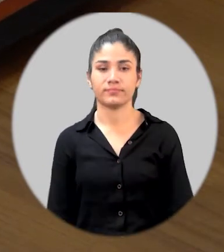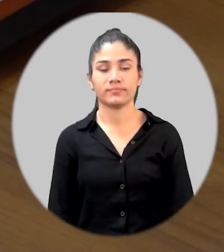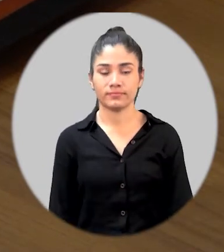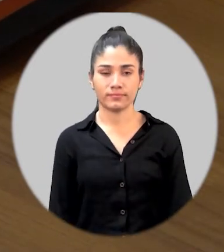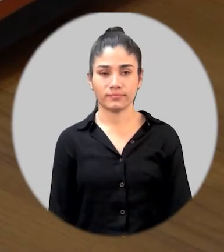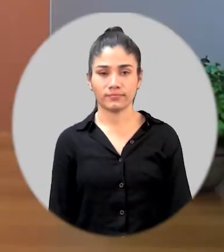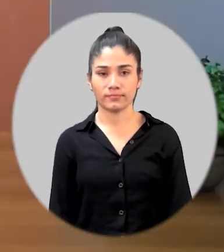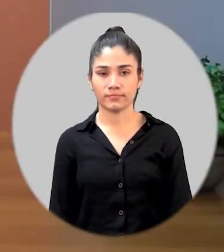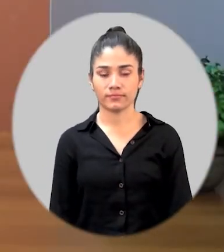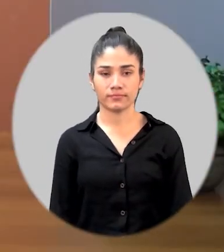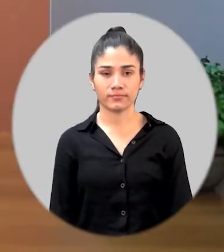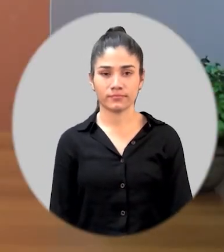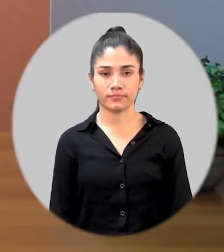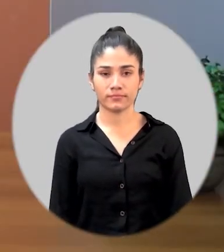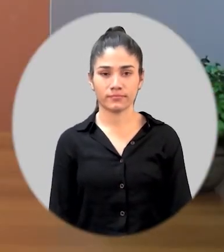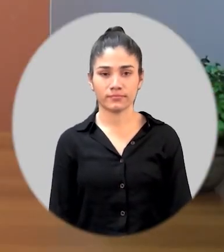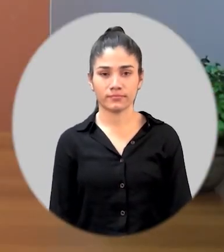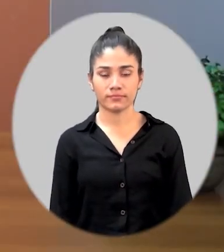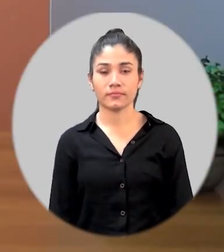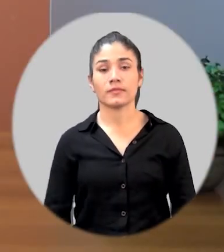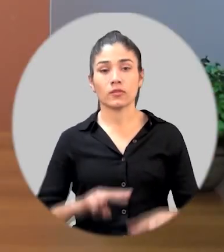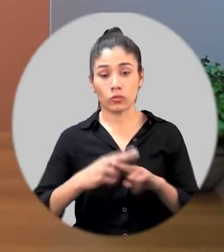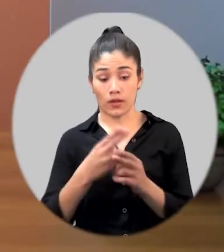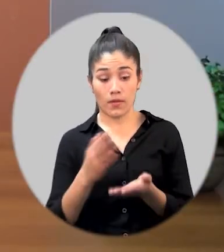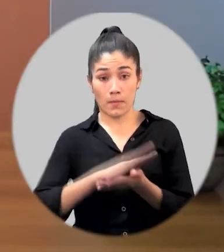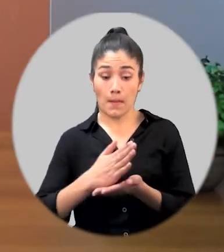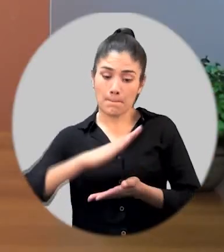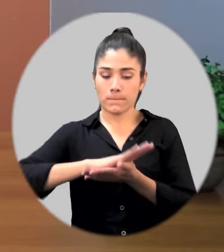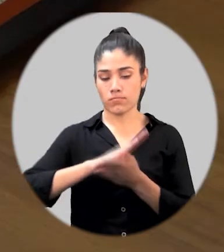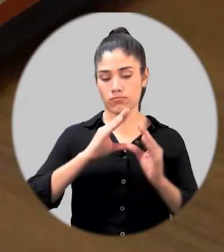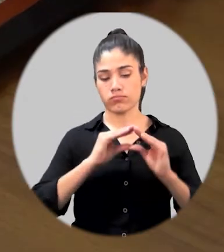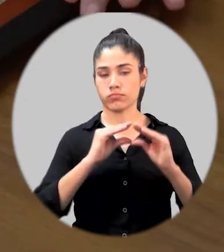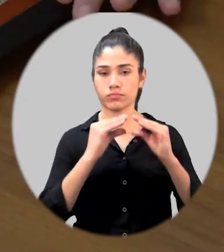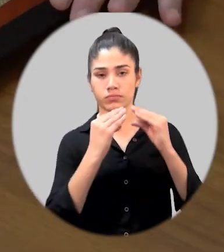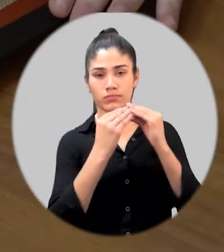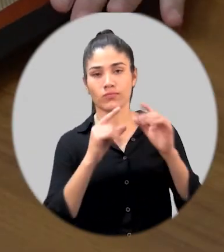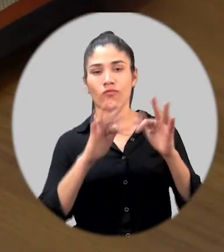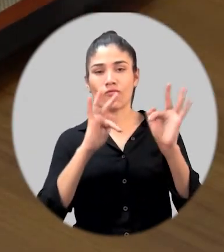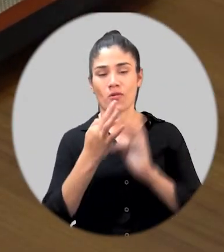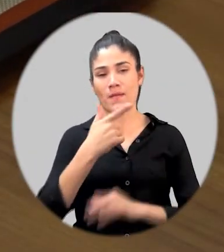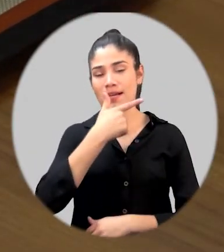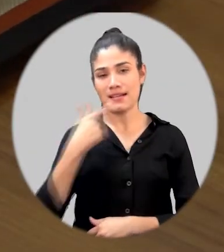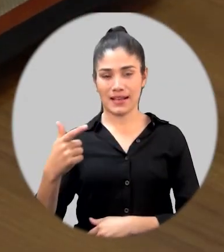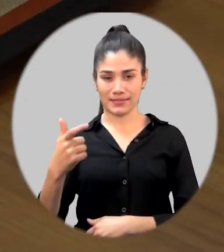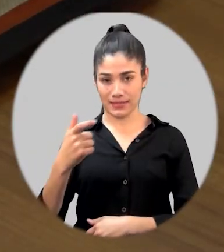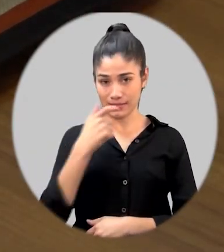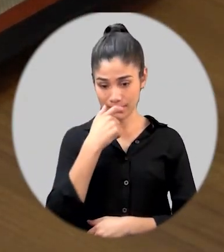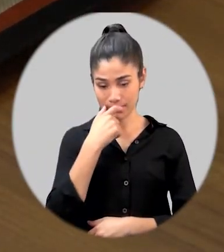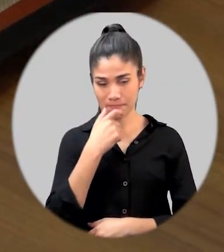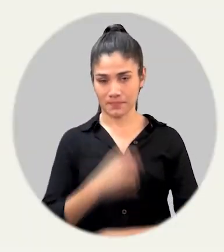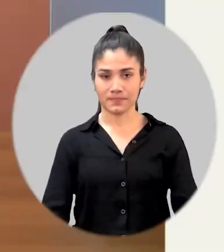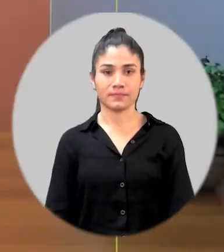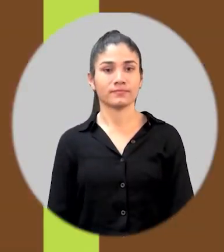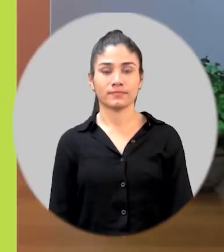cerramos bien y volvemos a aplastar y a dar una formita, y así con